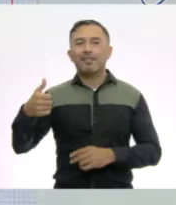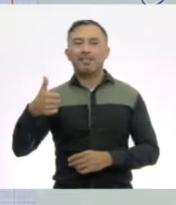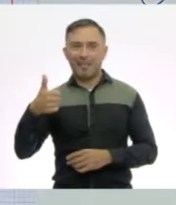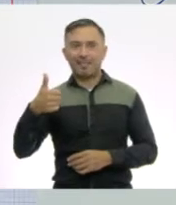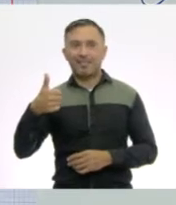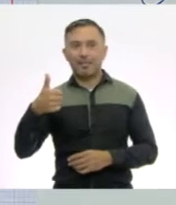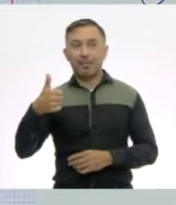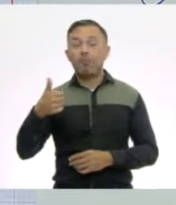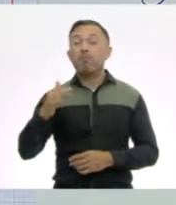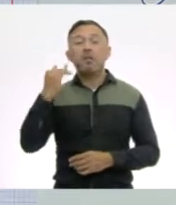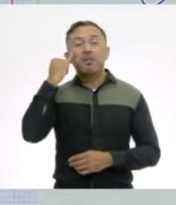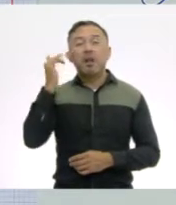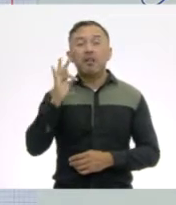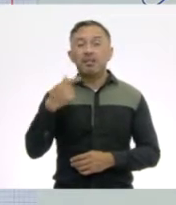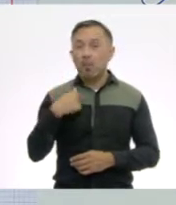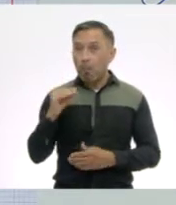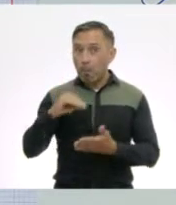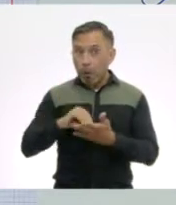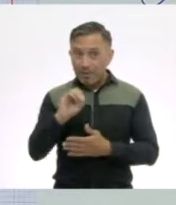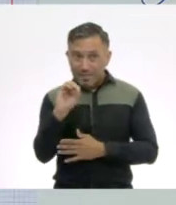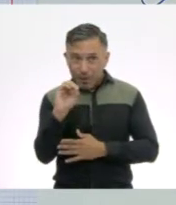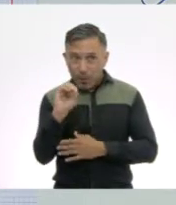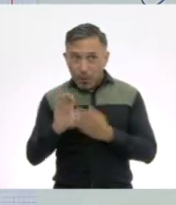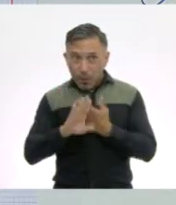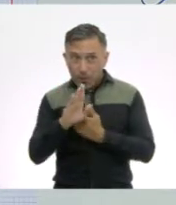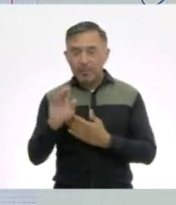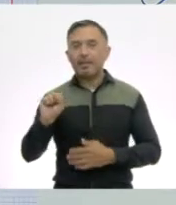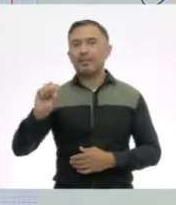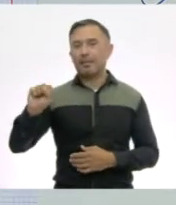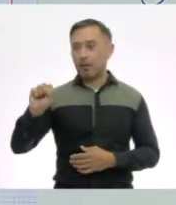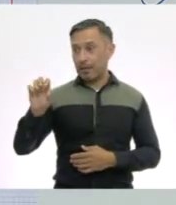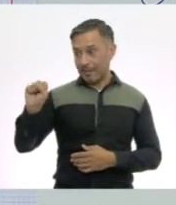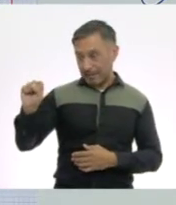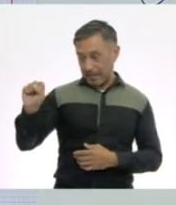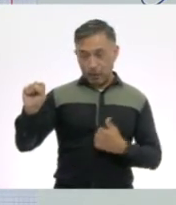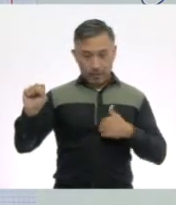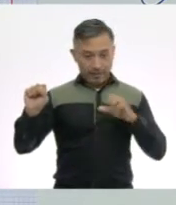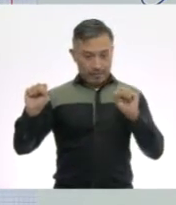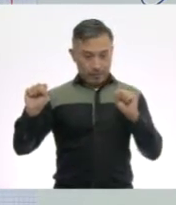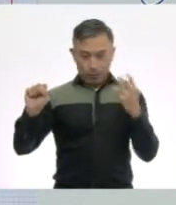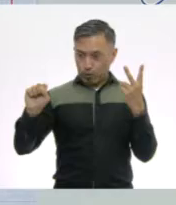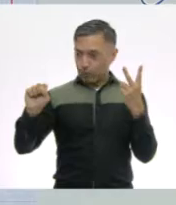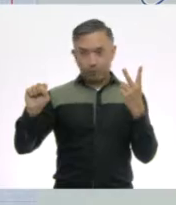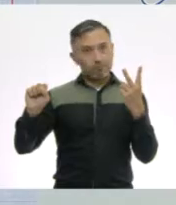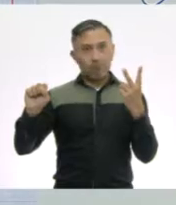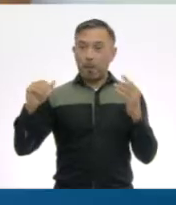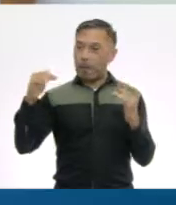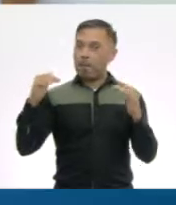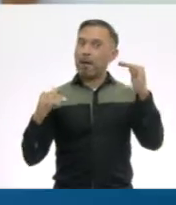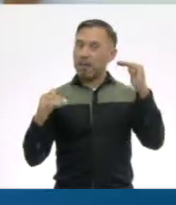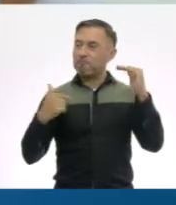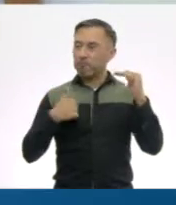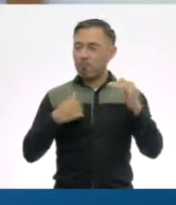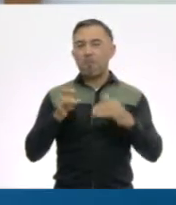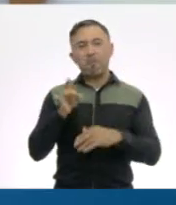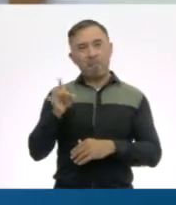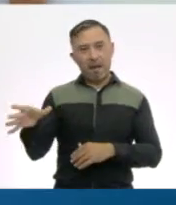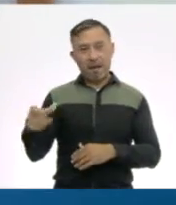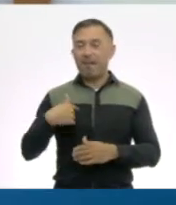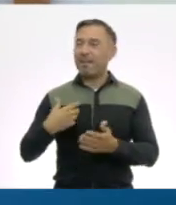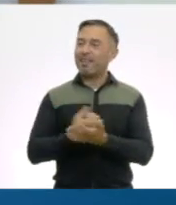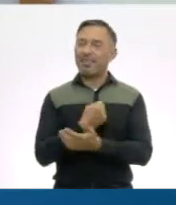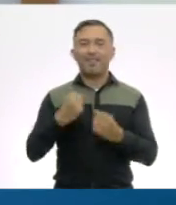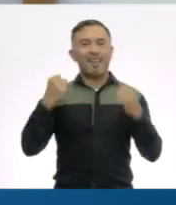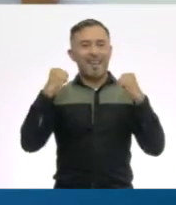un 0, tendría 60 centésimos y 62 centésimos es mayor. Así es que esta la gano yo.